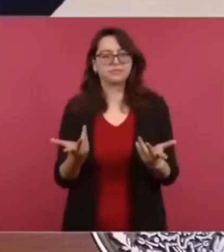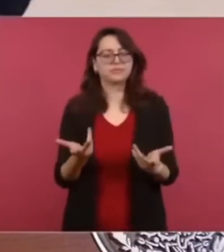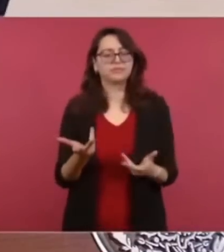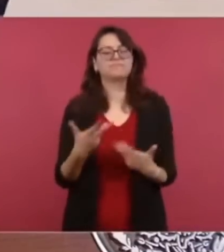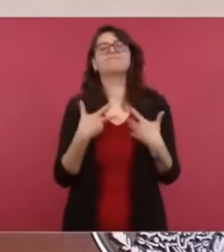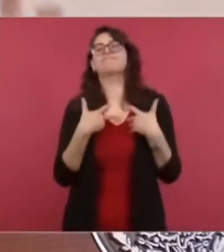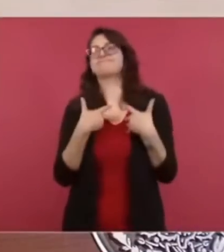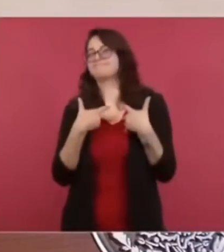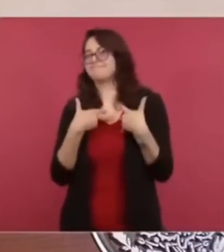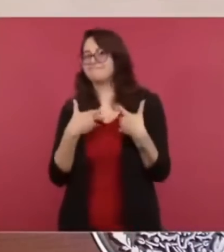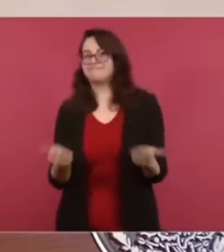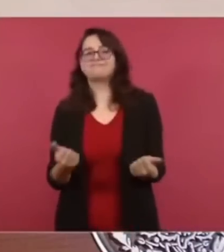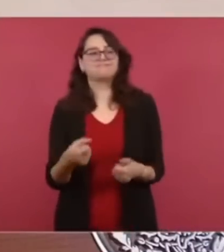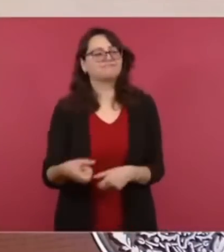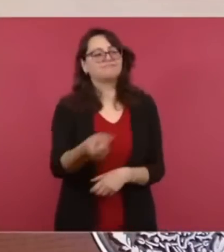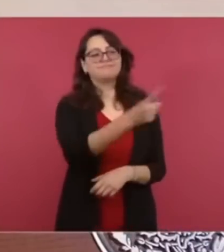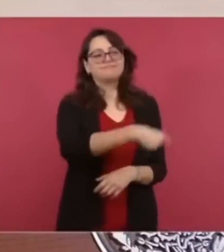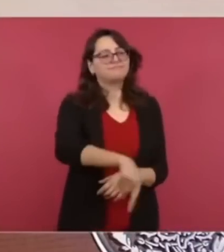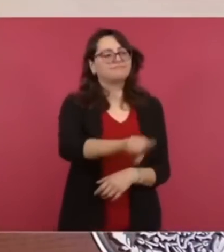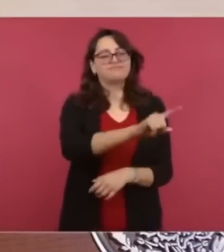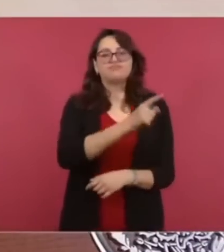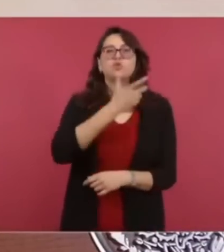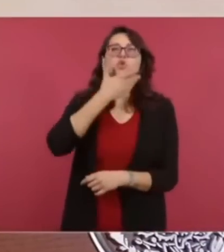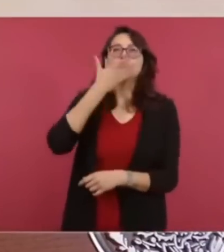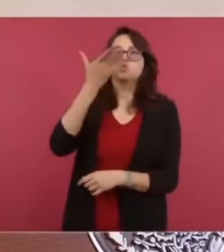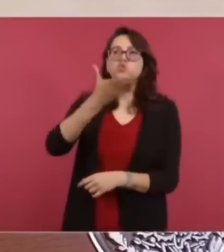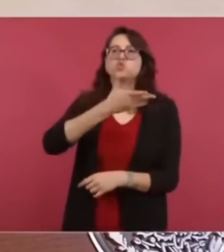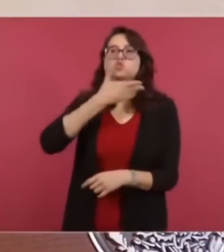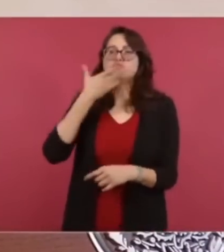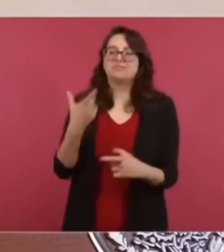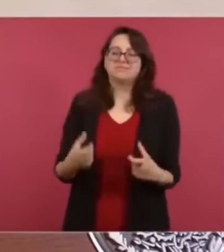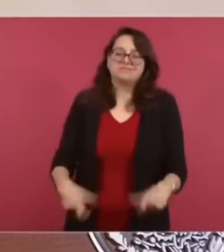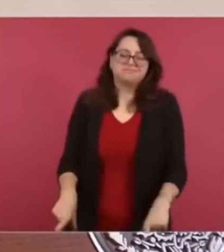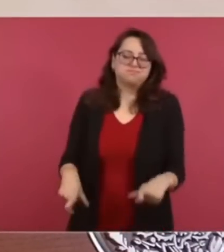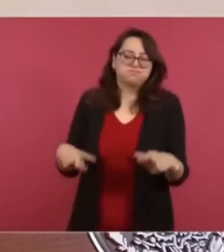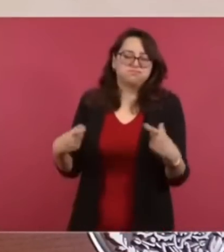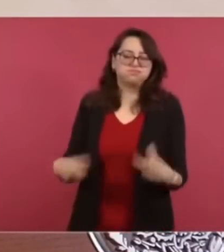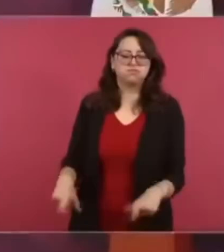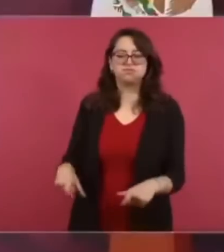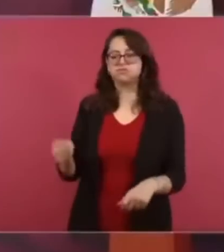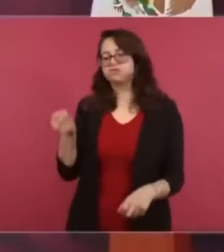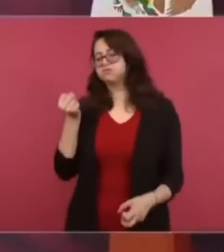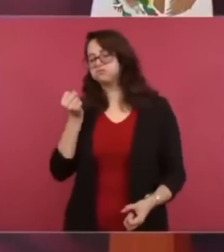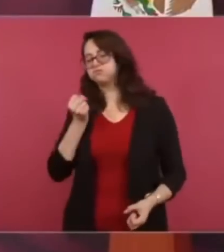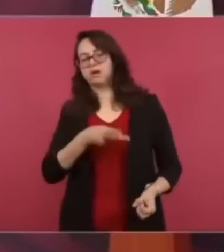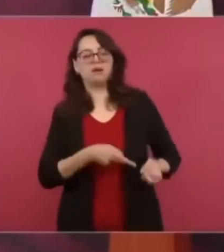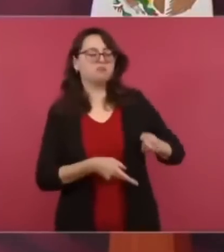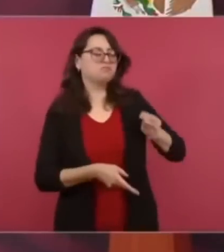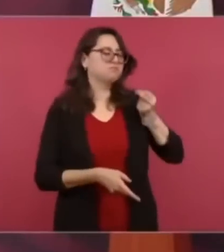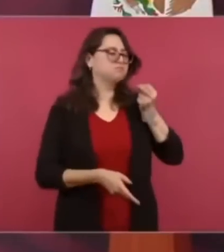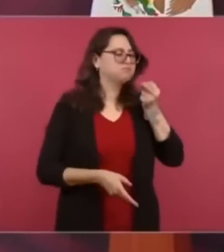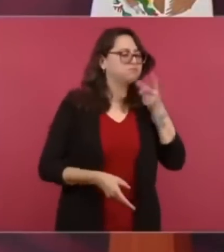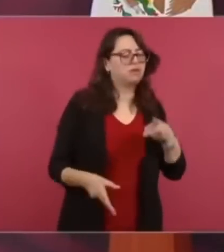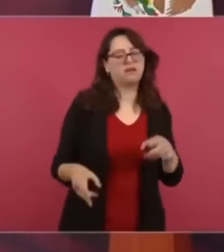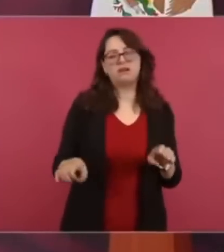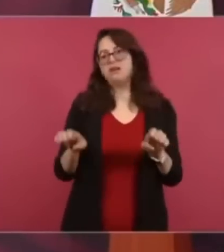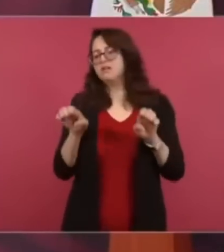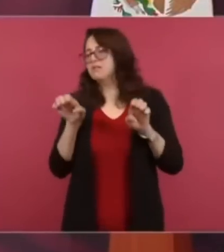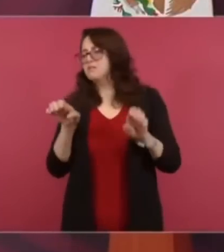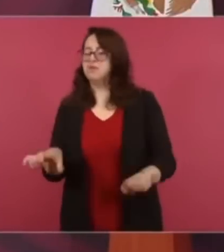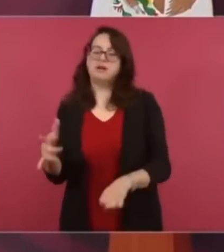a vivir colmados de atenciones, de privilegios, y